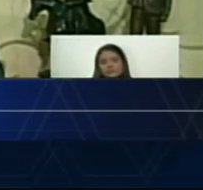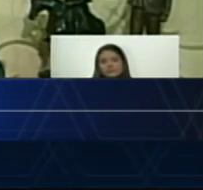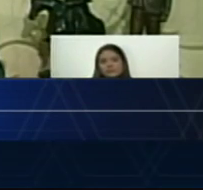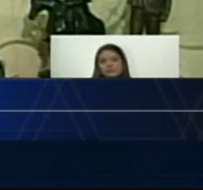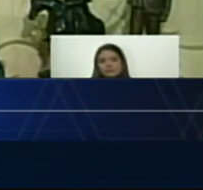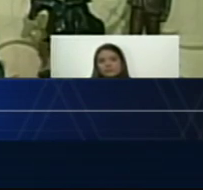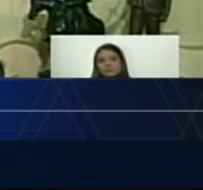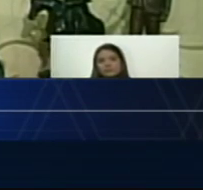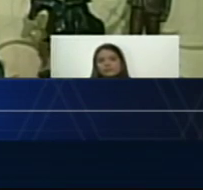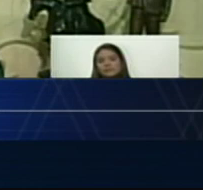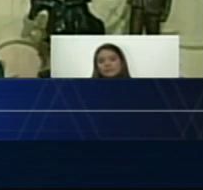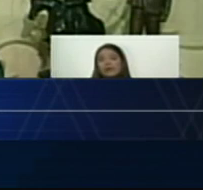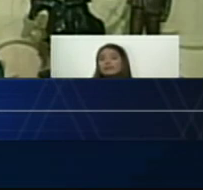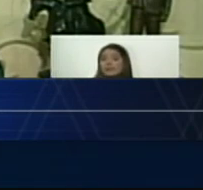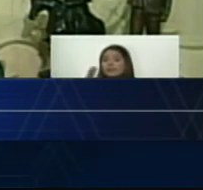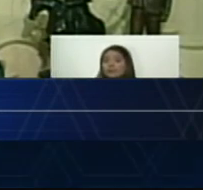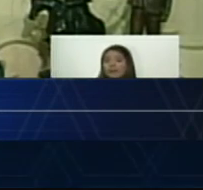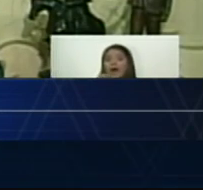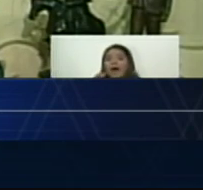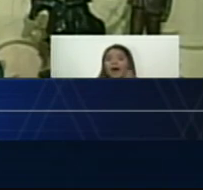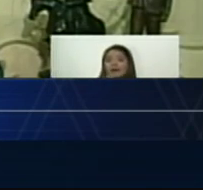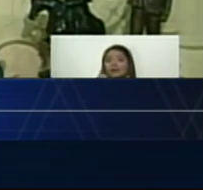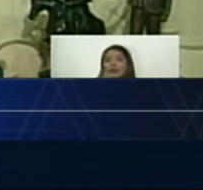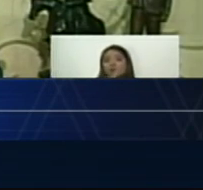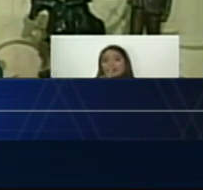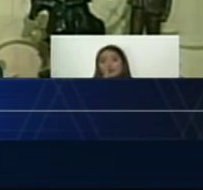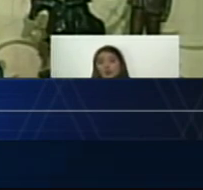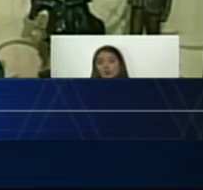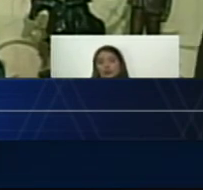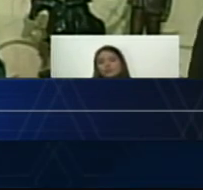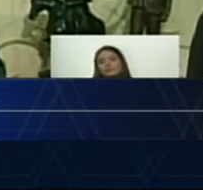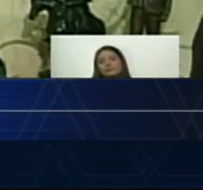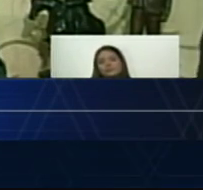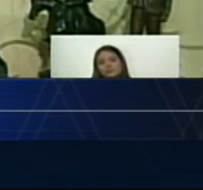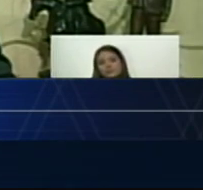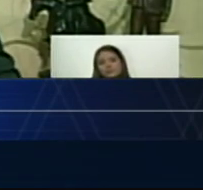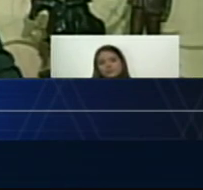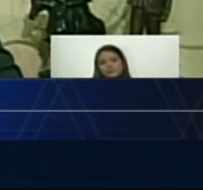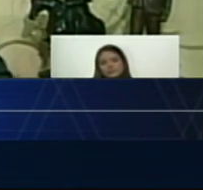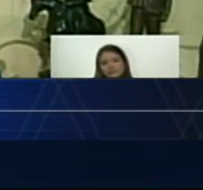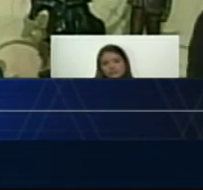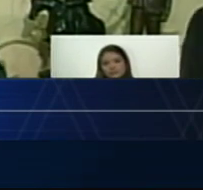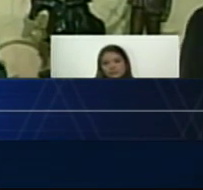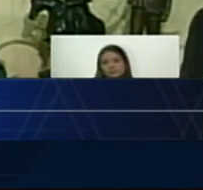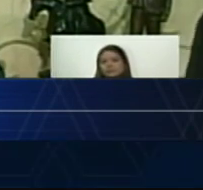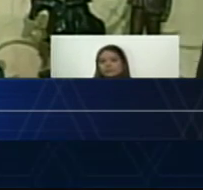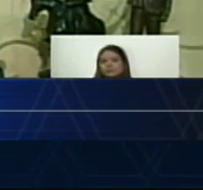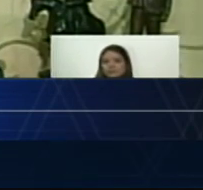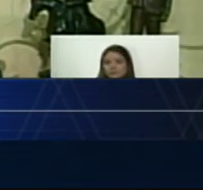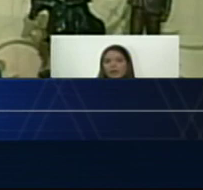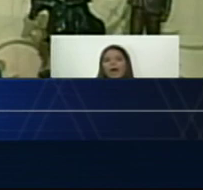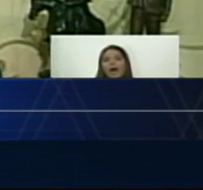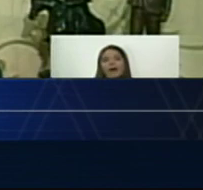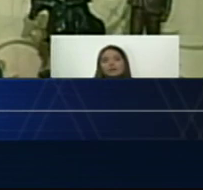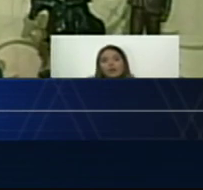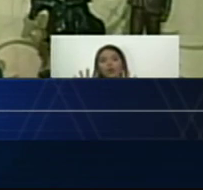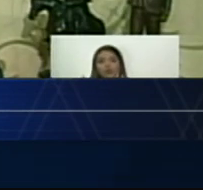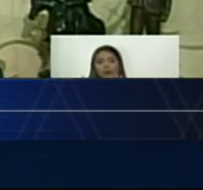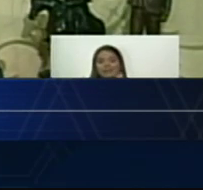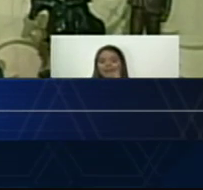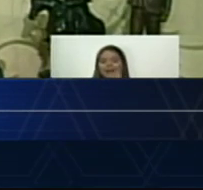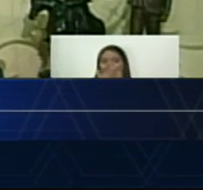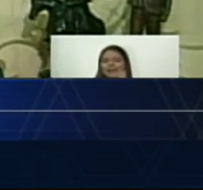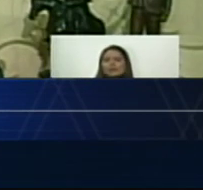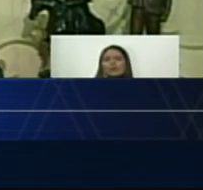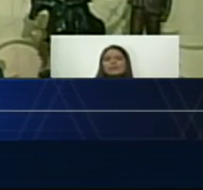de conformidad con el artículo 31 de la Ley Orgánica sobre Estados de Sección. Artículo 9. Este decreto tendrá una duración de